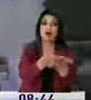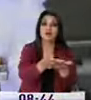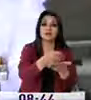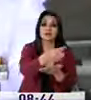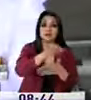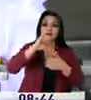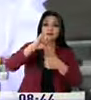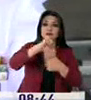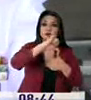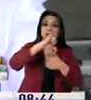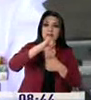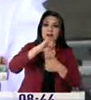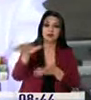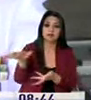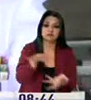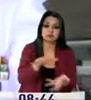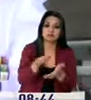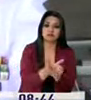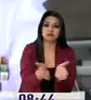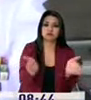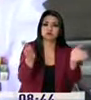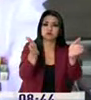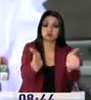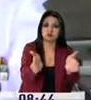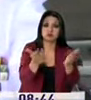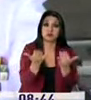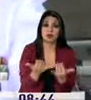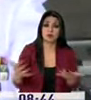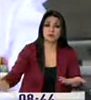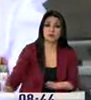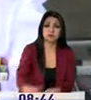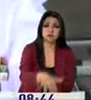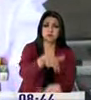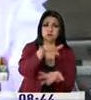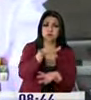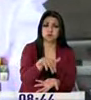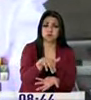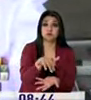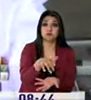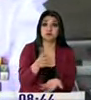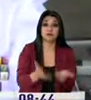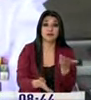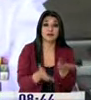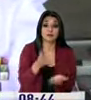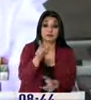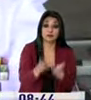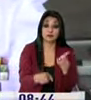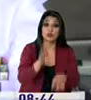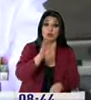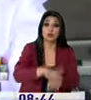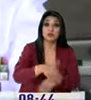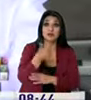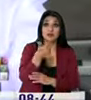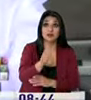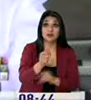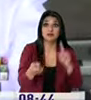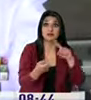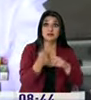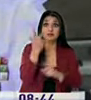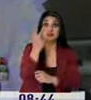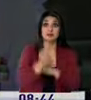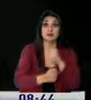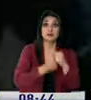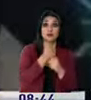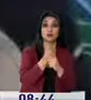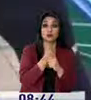grandes. Estamos frente a un delito de gran escala, lo que implicaría que estarían para enfrentar una pena de 10 a 13 años privativos